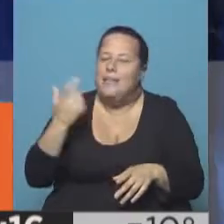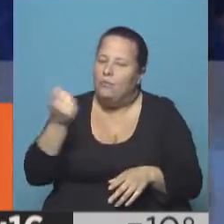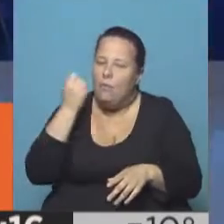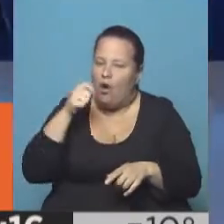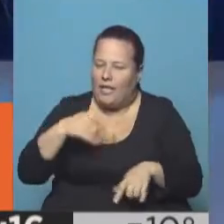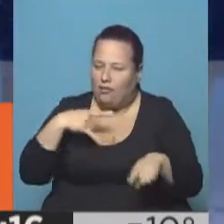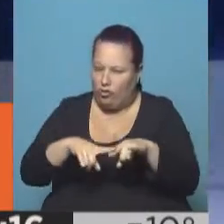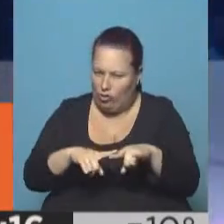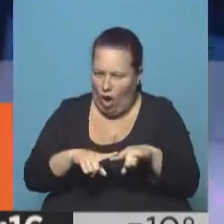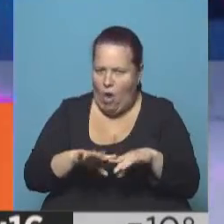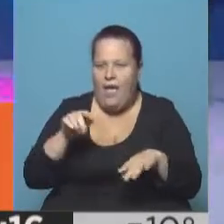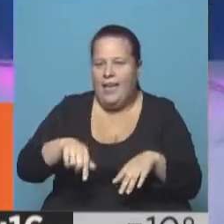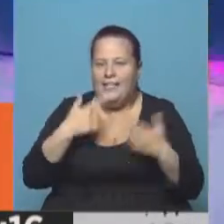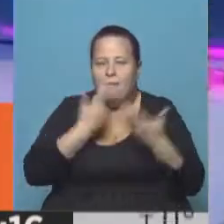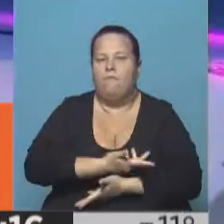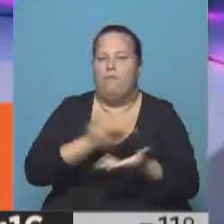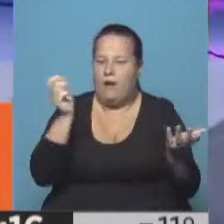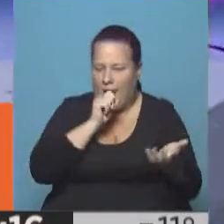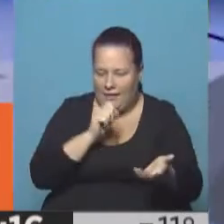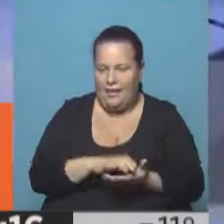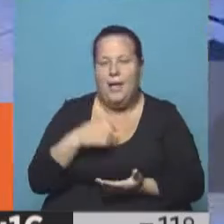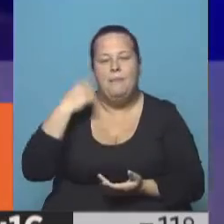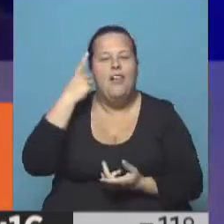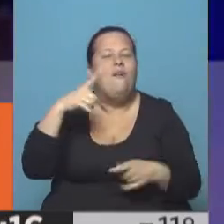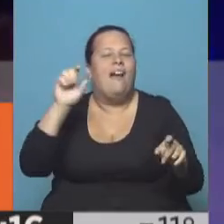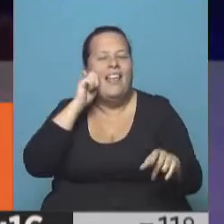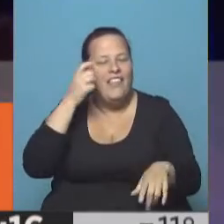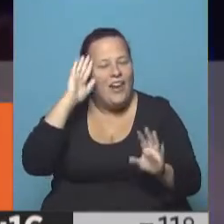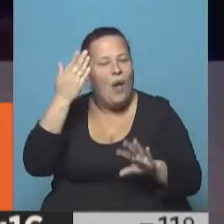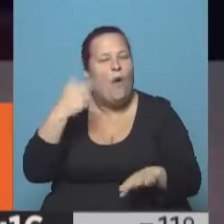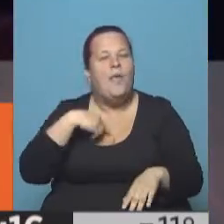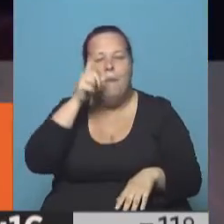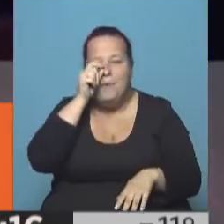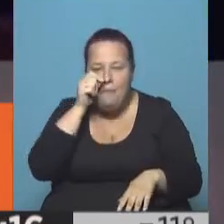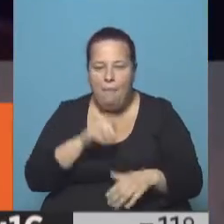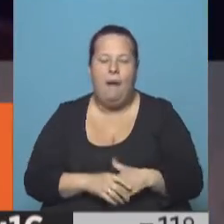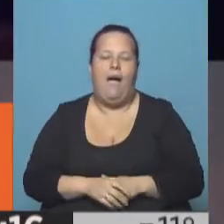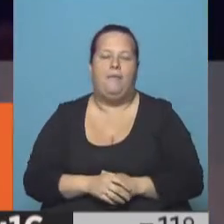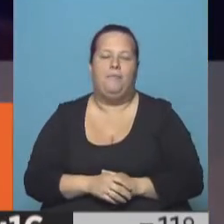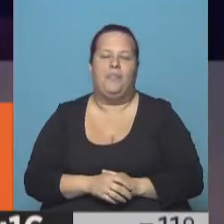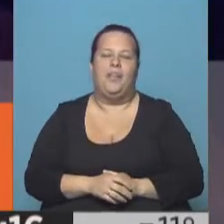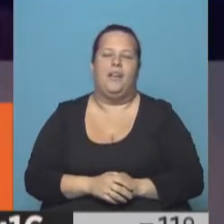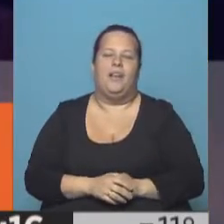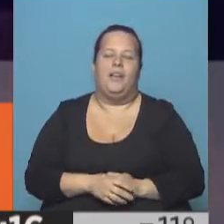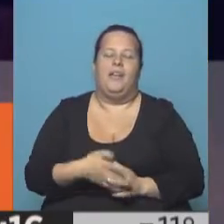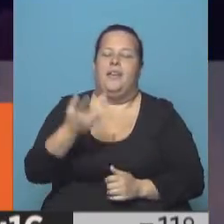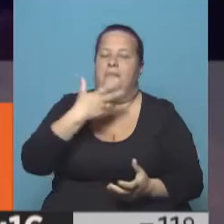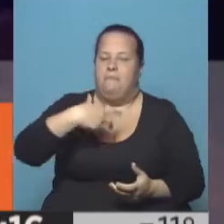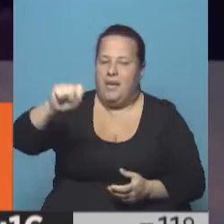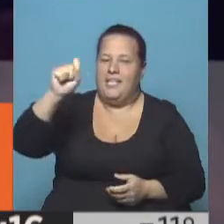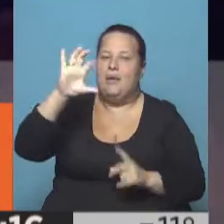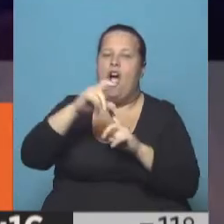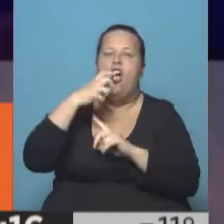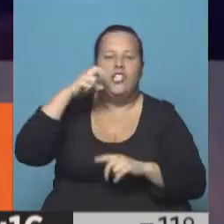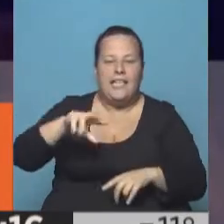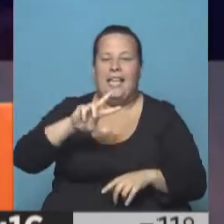este show esta presentación yo creo que la anécdota más preciada de la anécdota de mi viejo que me lleva a cosquín